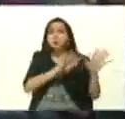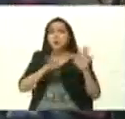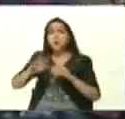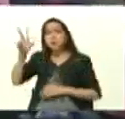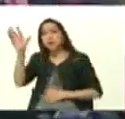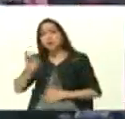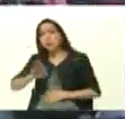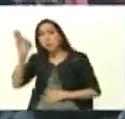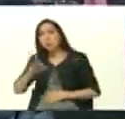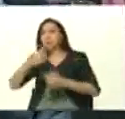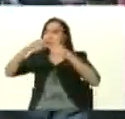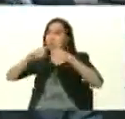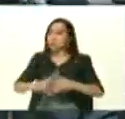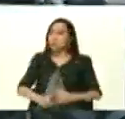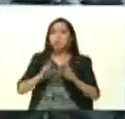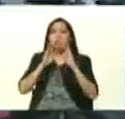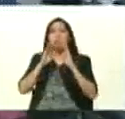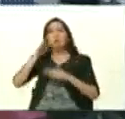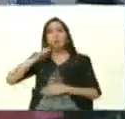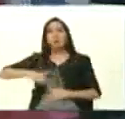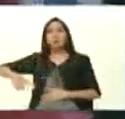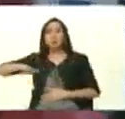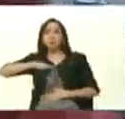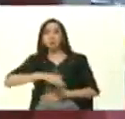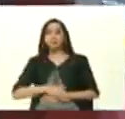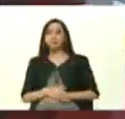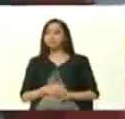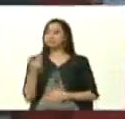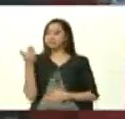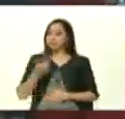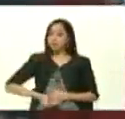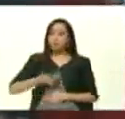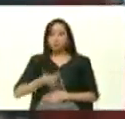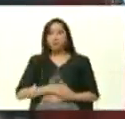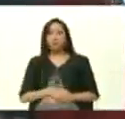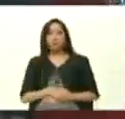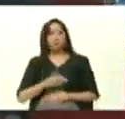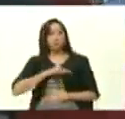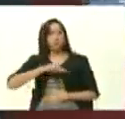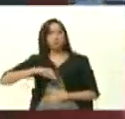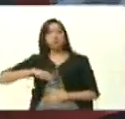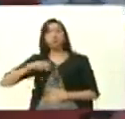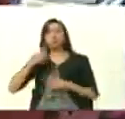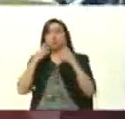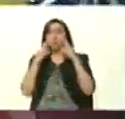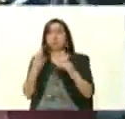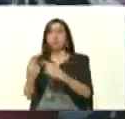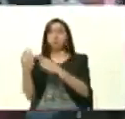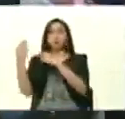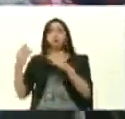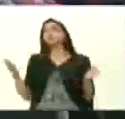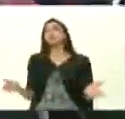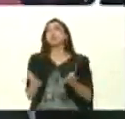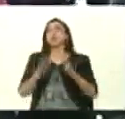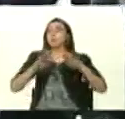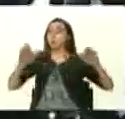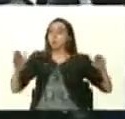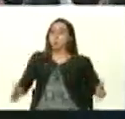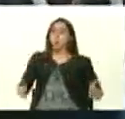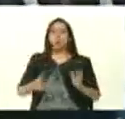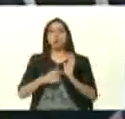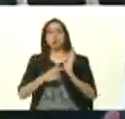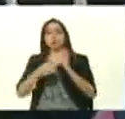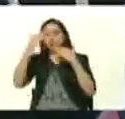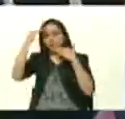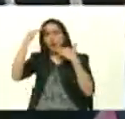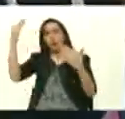93% a favor de nuestro pueblo. Así que es muy importante. Aquí estamos viendo los emprendedores, les damos un saludo muy